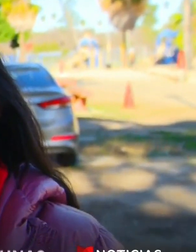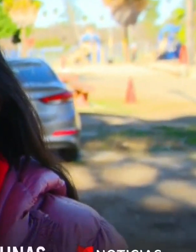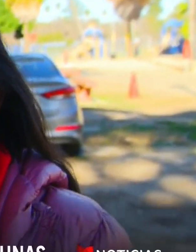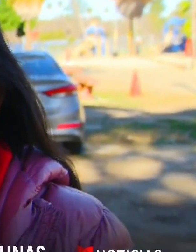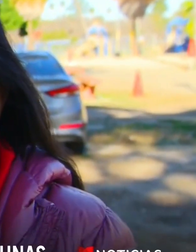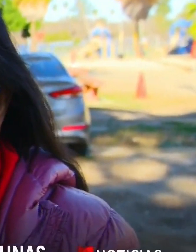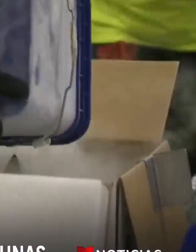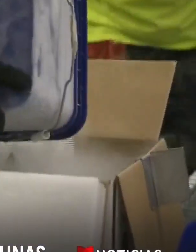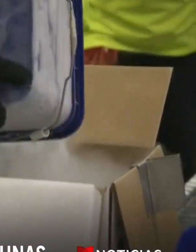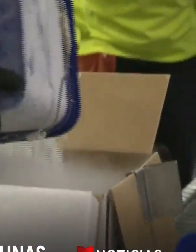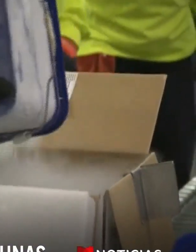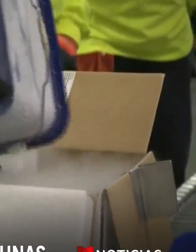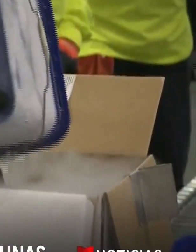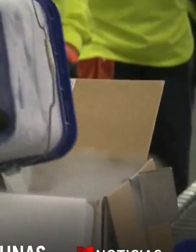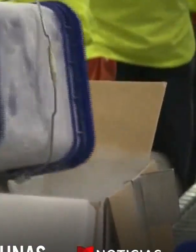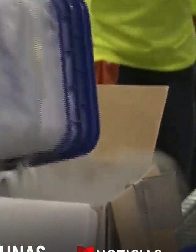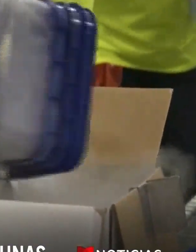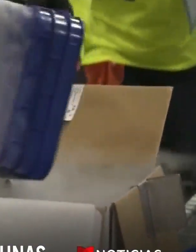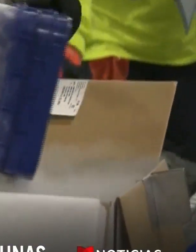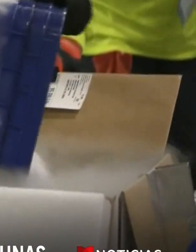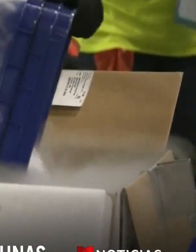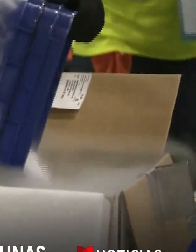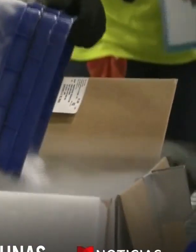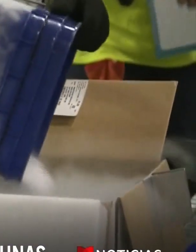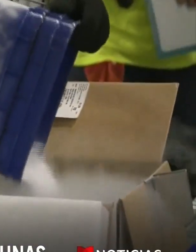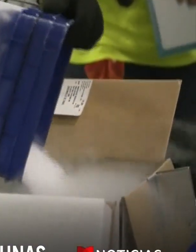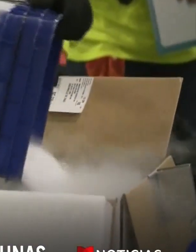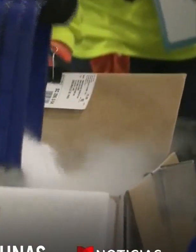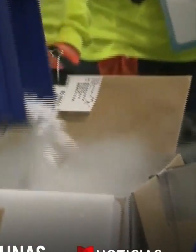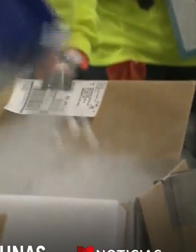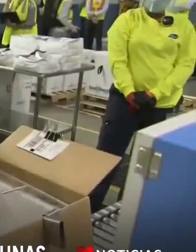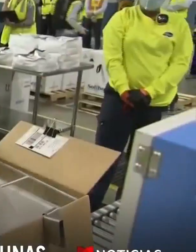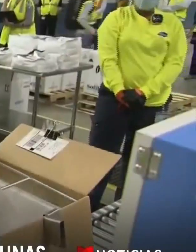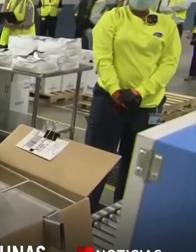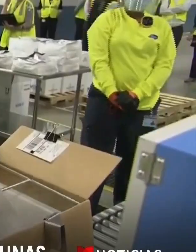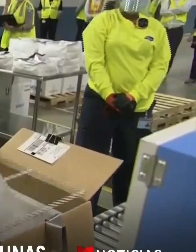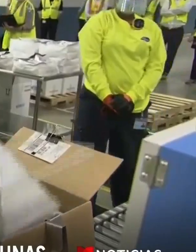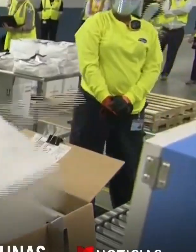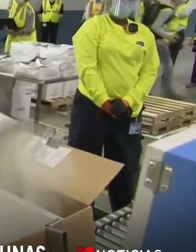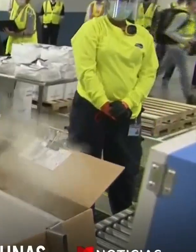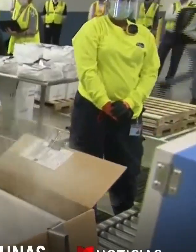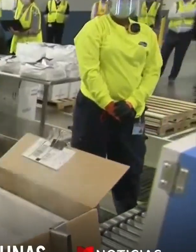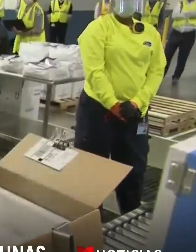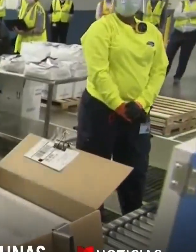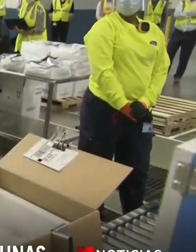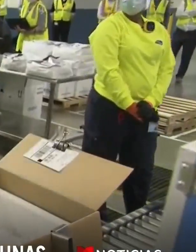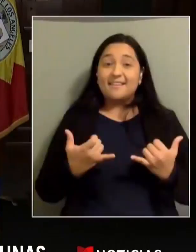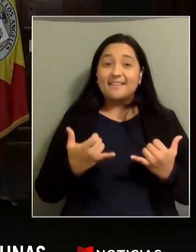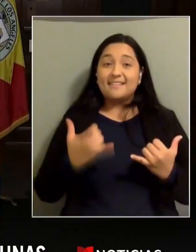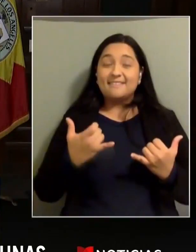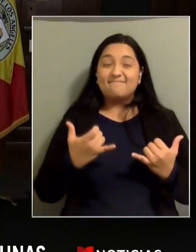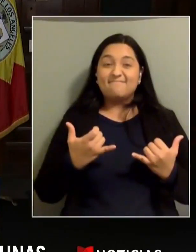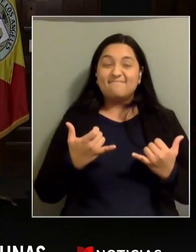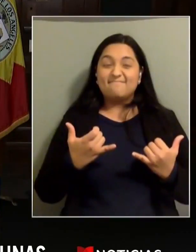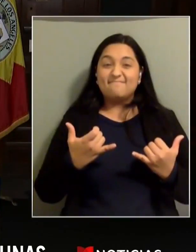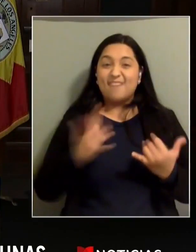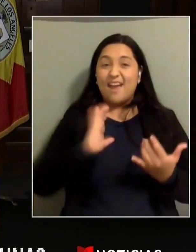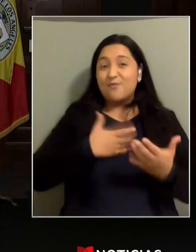que no la están dando. El alcalde de Los Ángeles aseguró que una vez lleguen, los afectados tendrán prioridad.